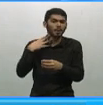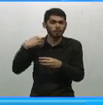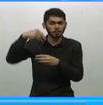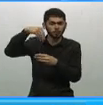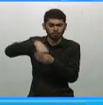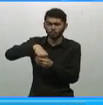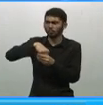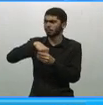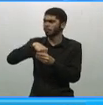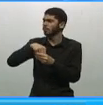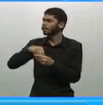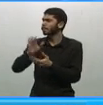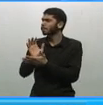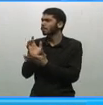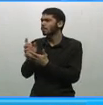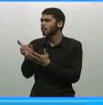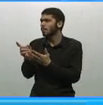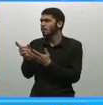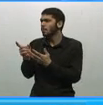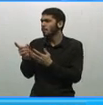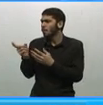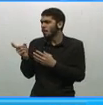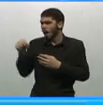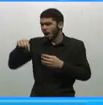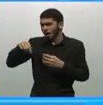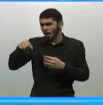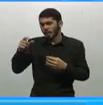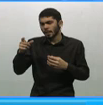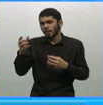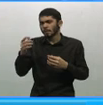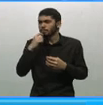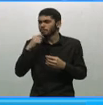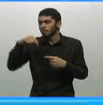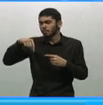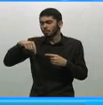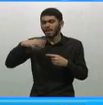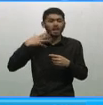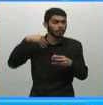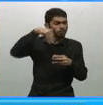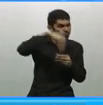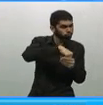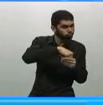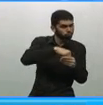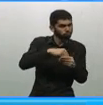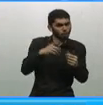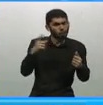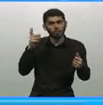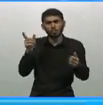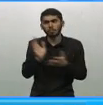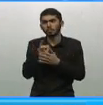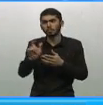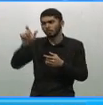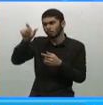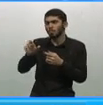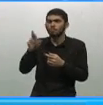sentís que ocupas dentro del grupo ocupabas el mismo también antes de la llegada de Tevez sentís que Carlos vino y en alguna medida